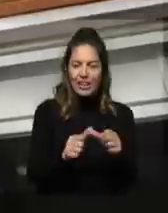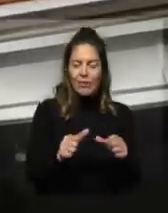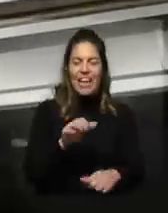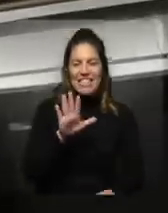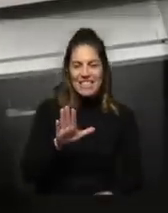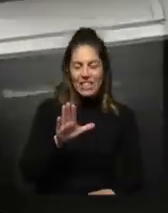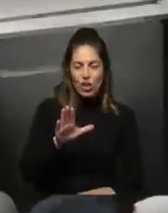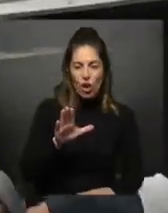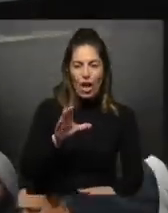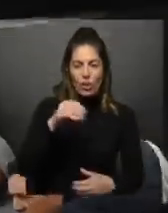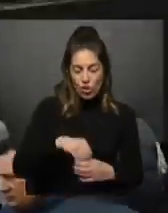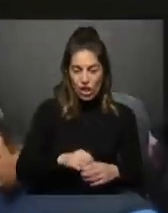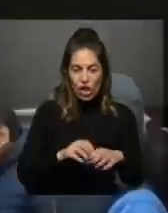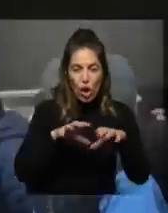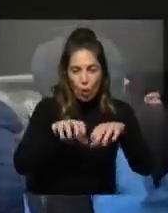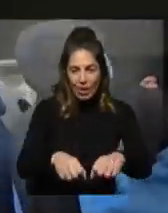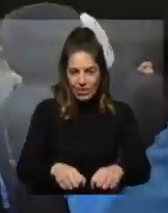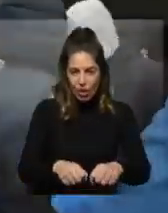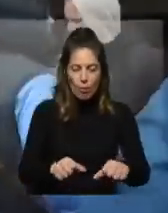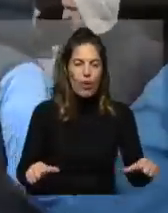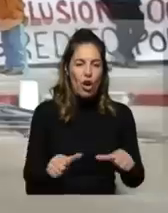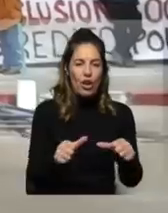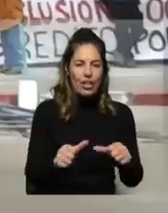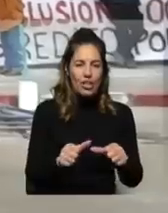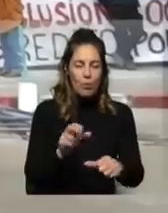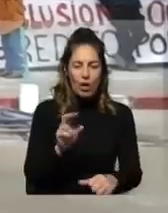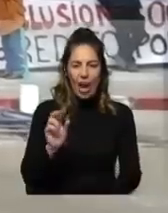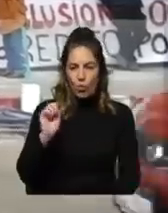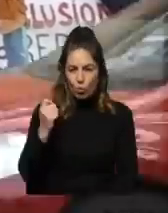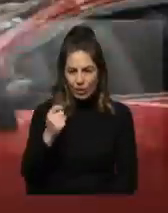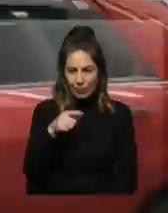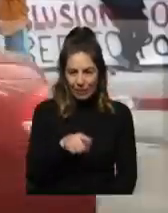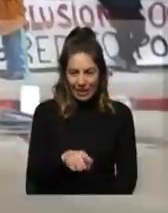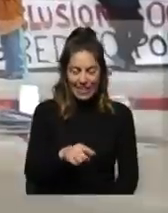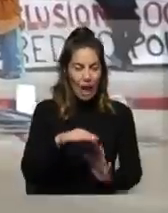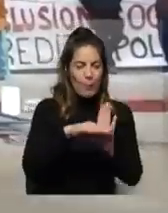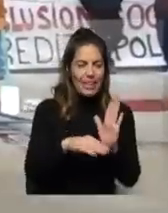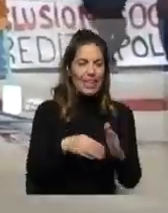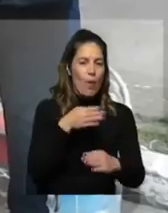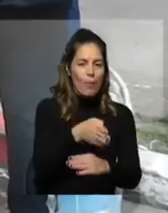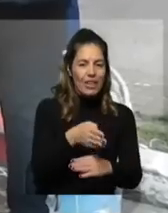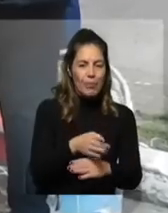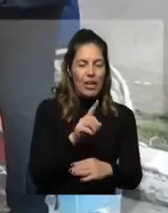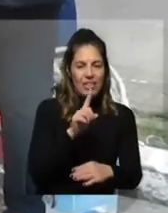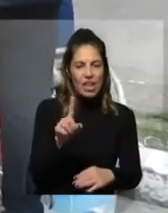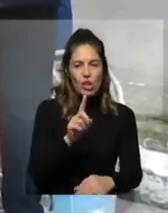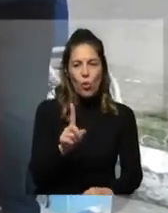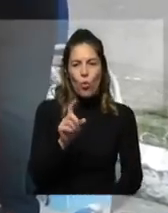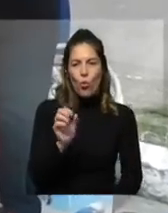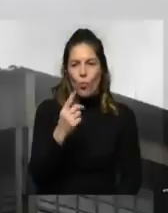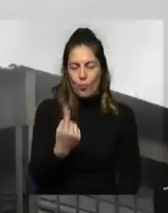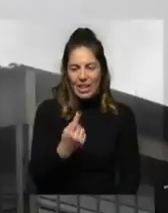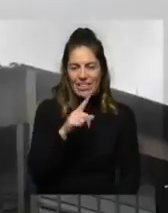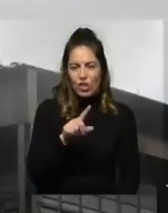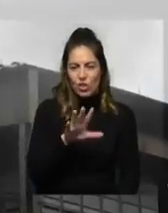incluyeron ocupaciones como las realizadas por el sindicato de la ute en todas estas medidas participaron ciento un mil 253